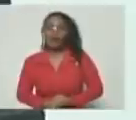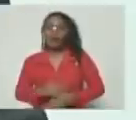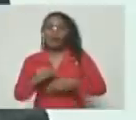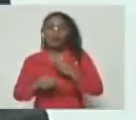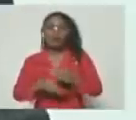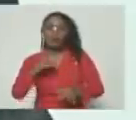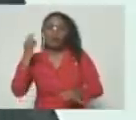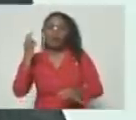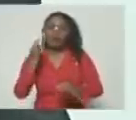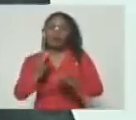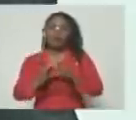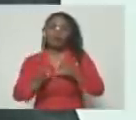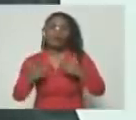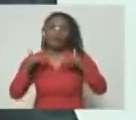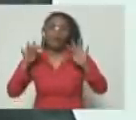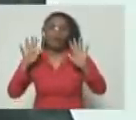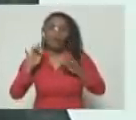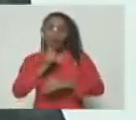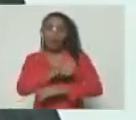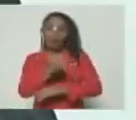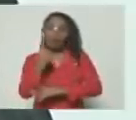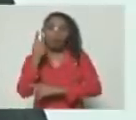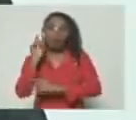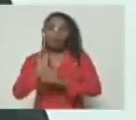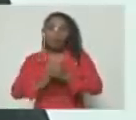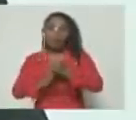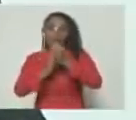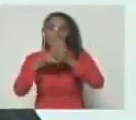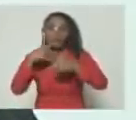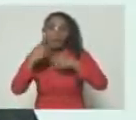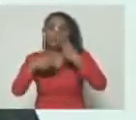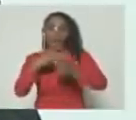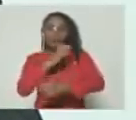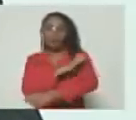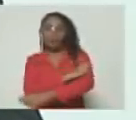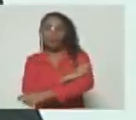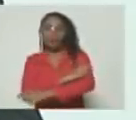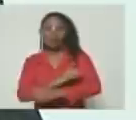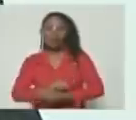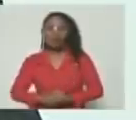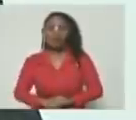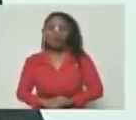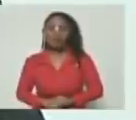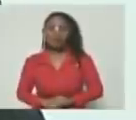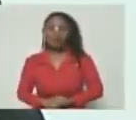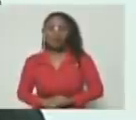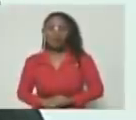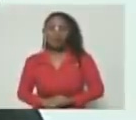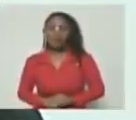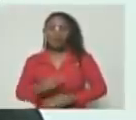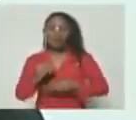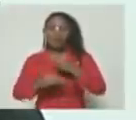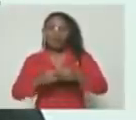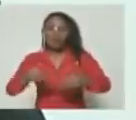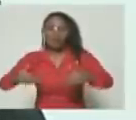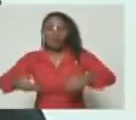suerte, aun cuando cada uno de los líderes políticos de la oposición hicimos un esfuerzo